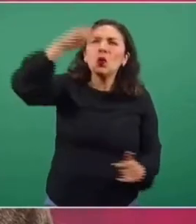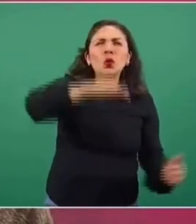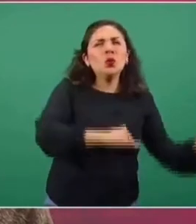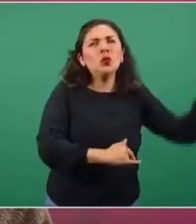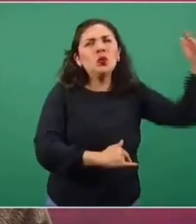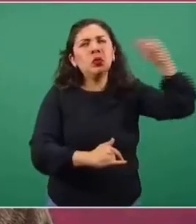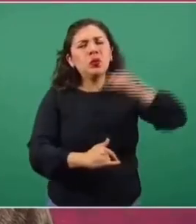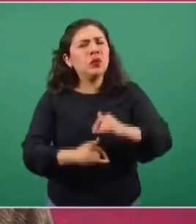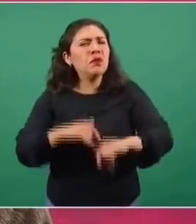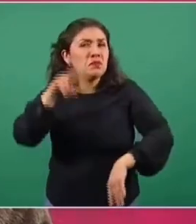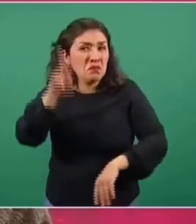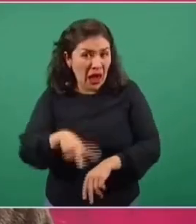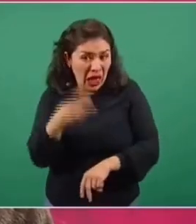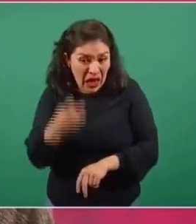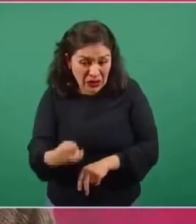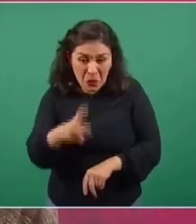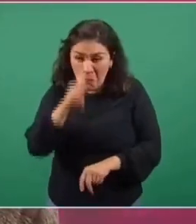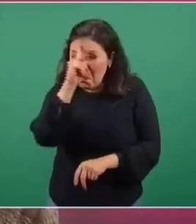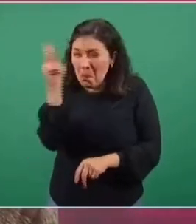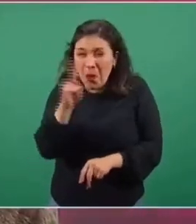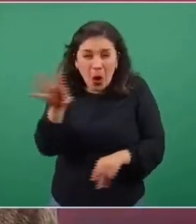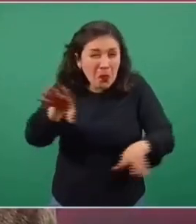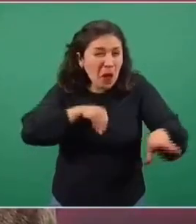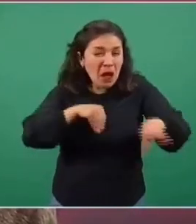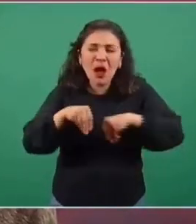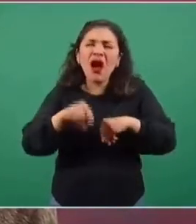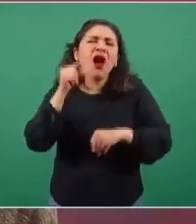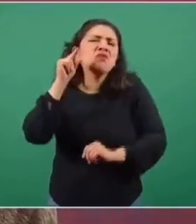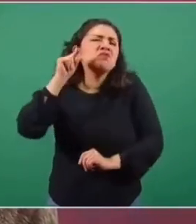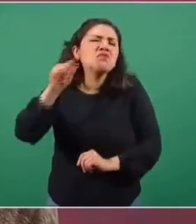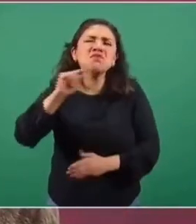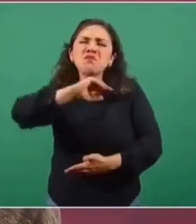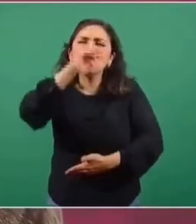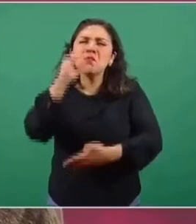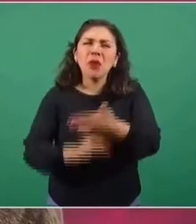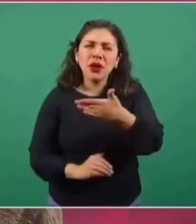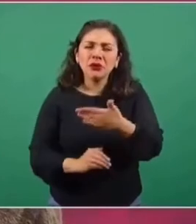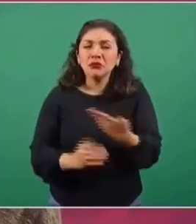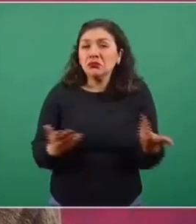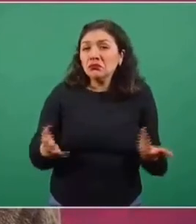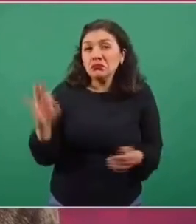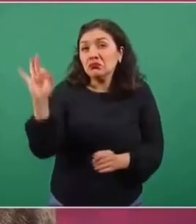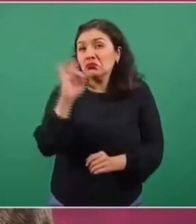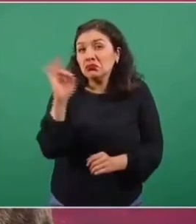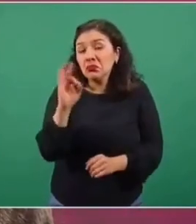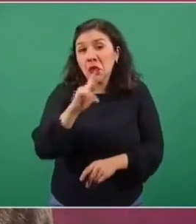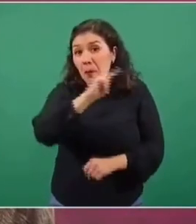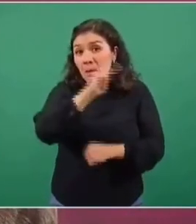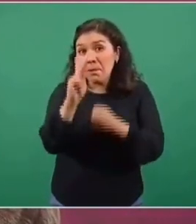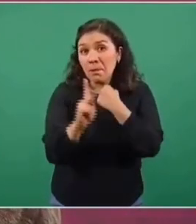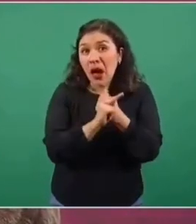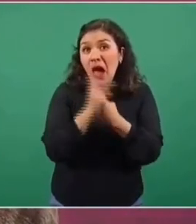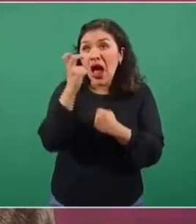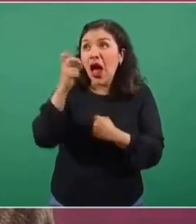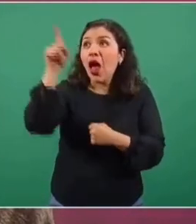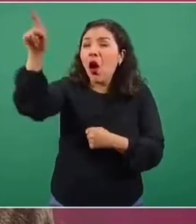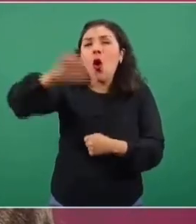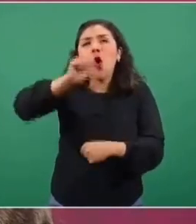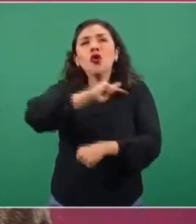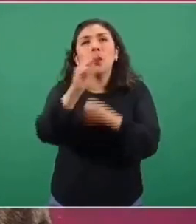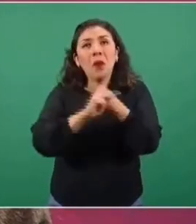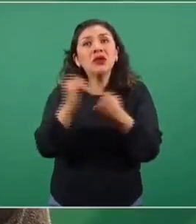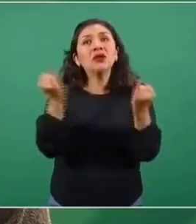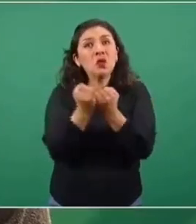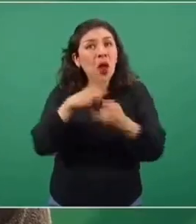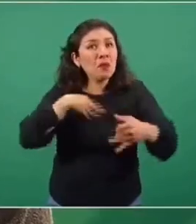aun cuando se tratara de personas que provienen de países que tienen una transmisión muy activa. Porque, entre otras cosas,